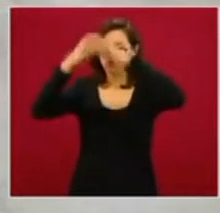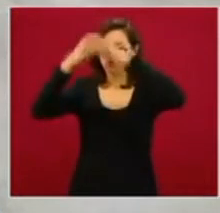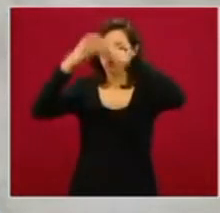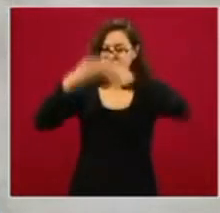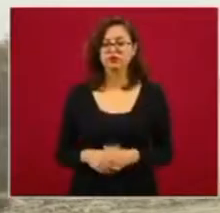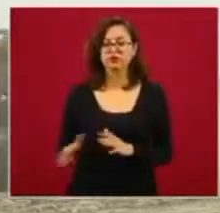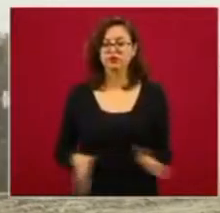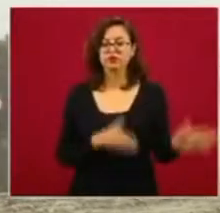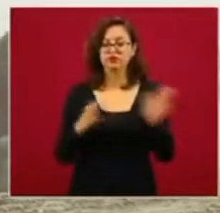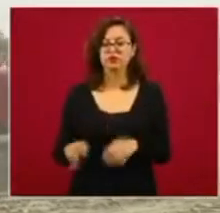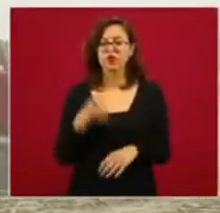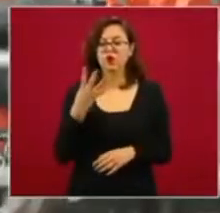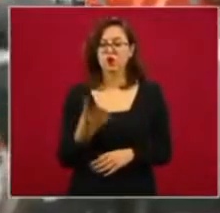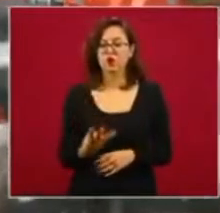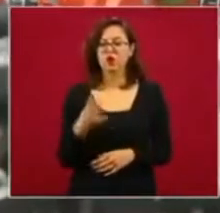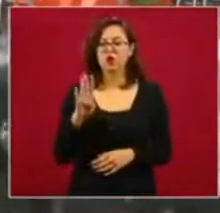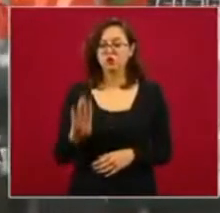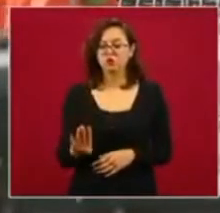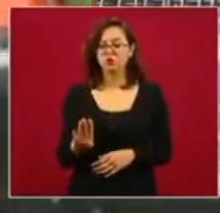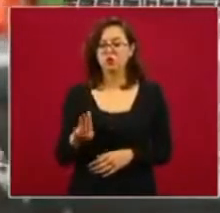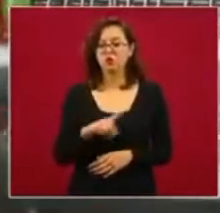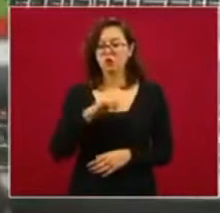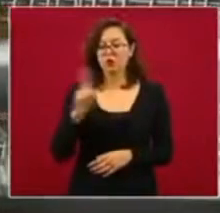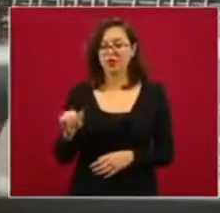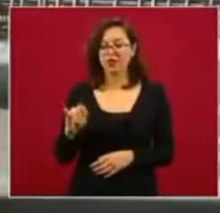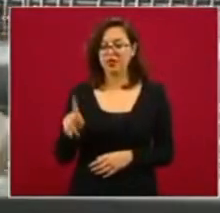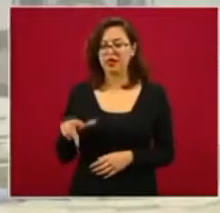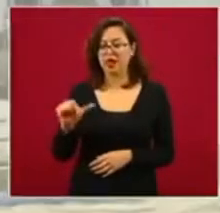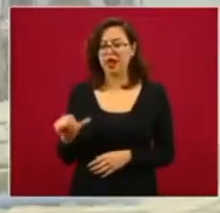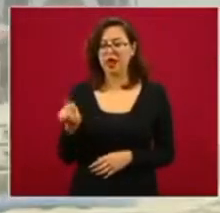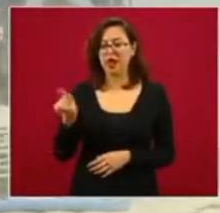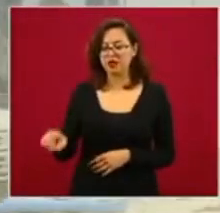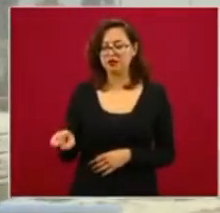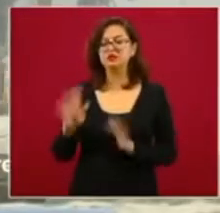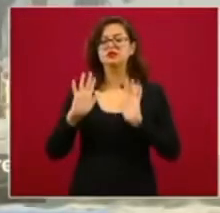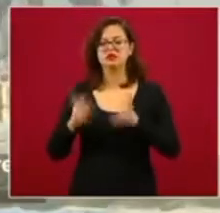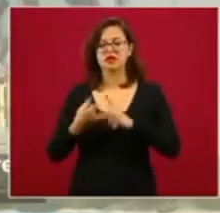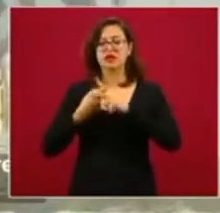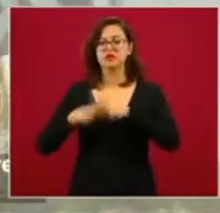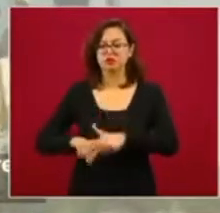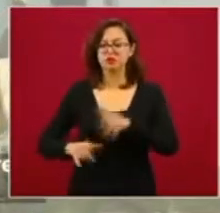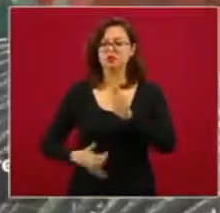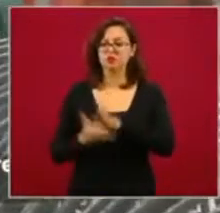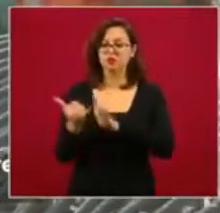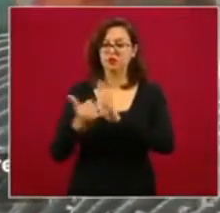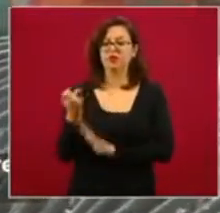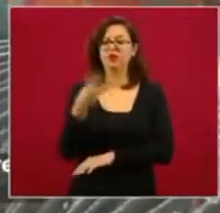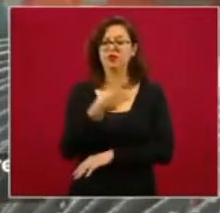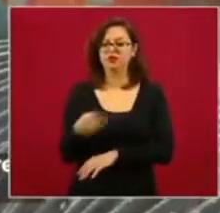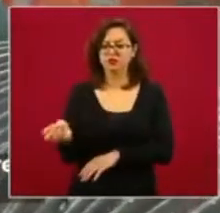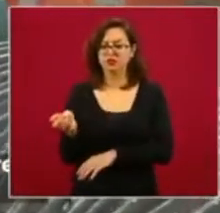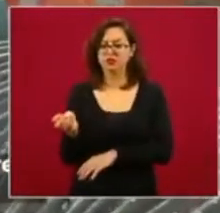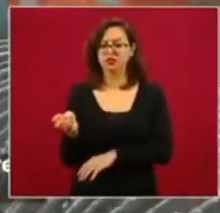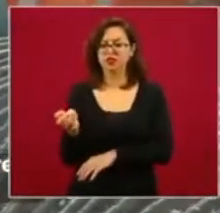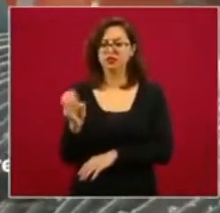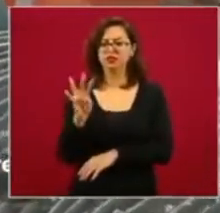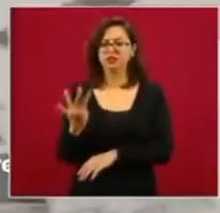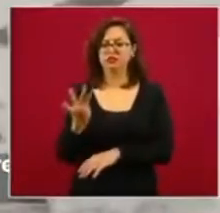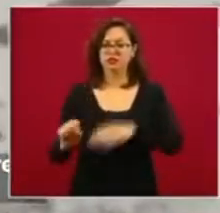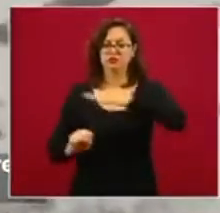En el paquete 4B, a cargo de la empresa ICA Fluor, ha llevado a cabo la construcción de 319 pilas